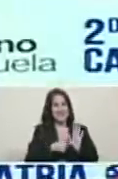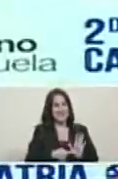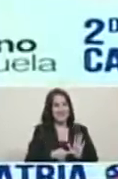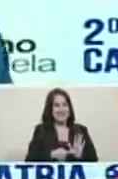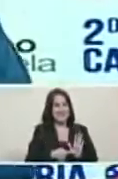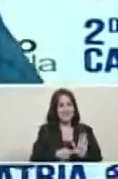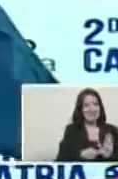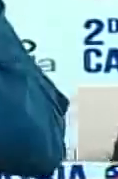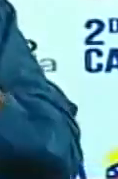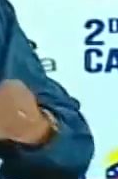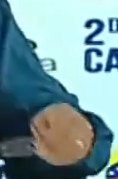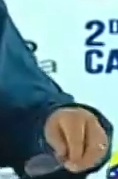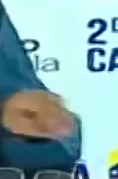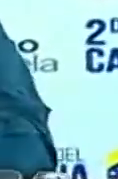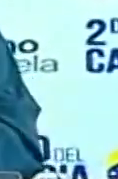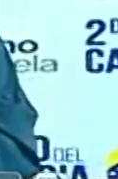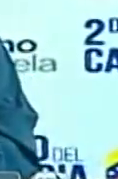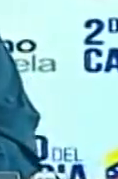recalco,